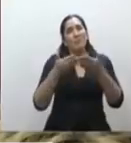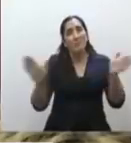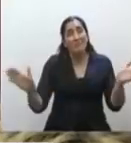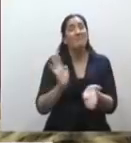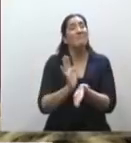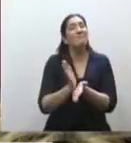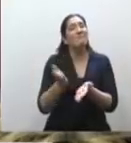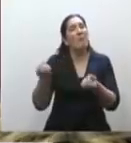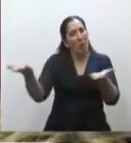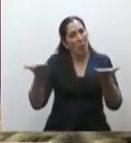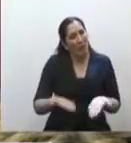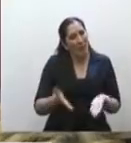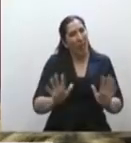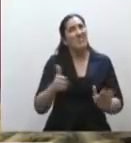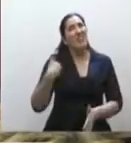Sobre todo